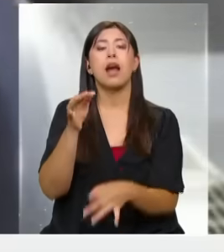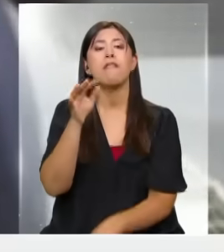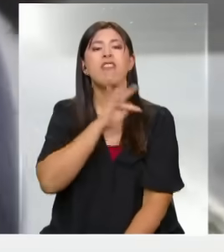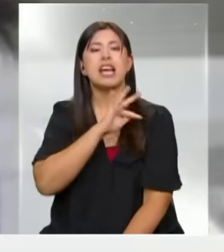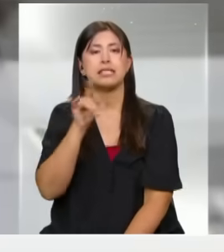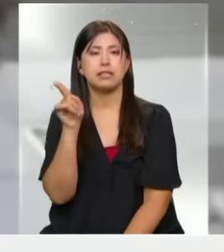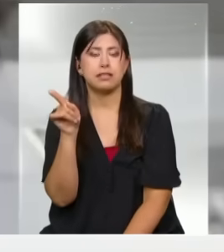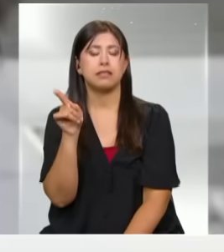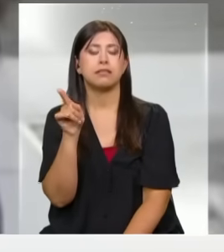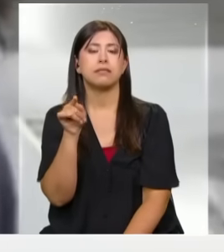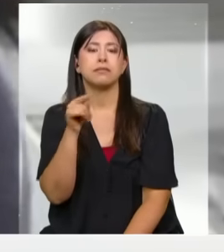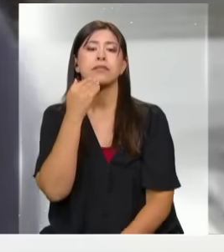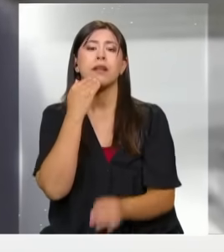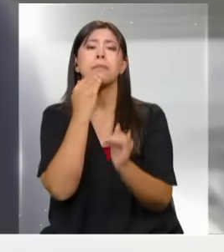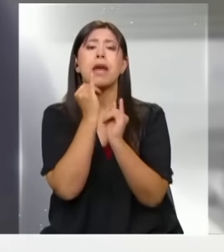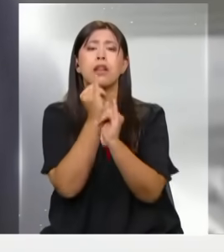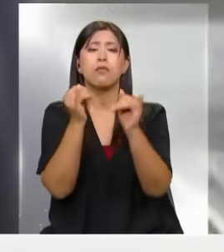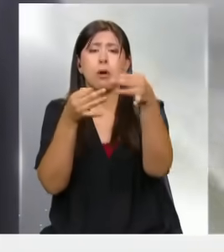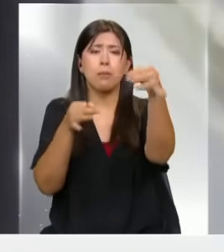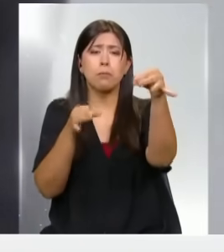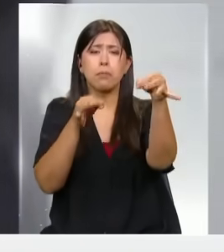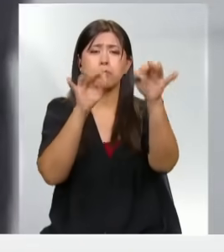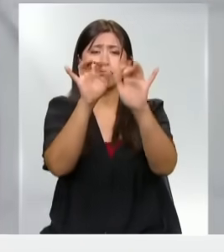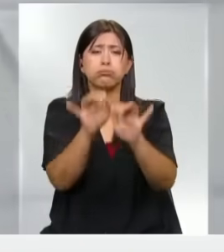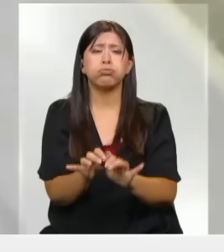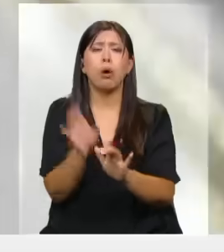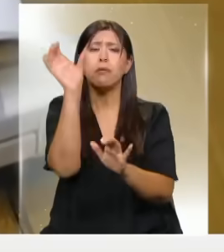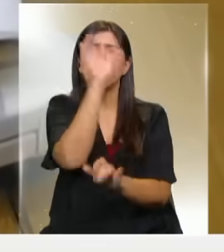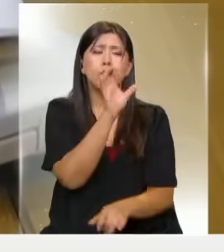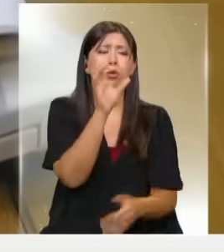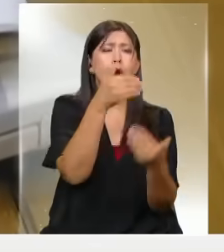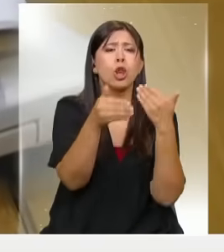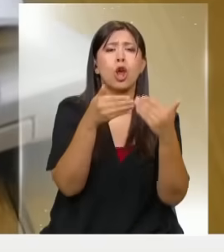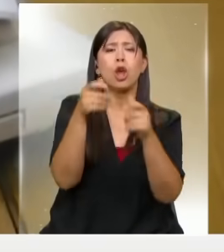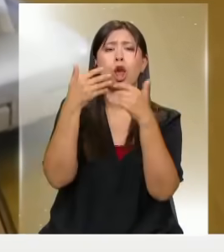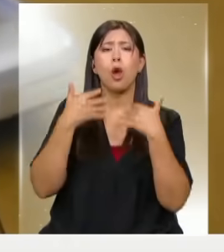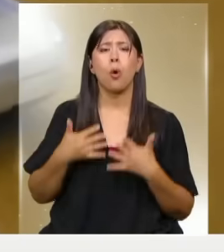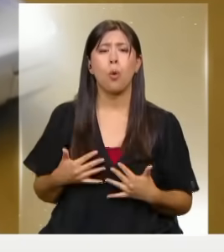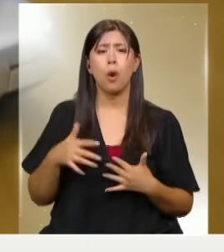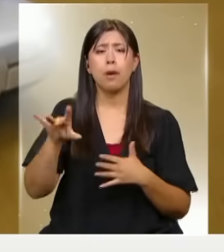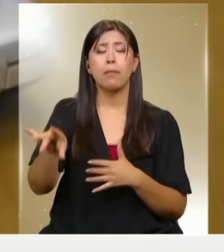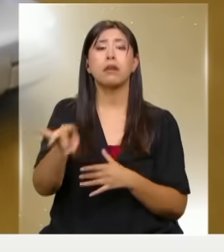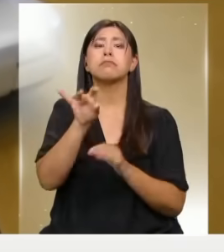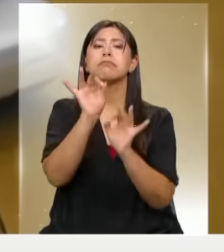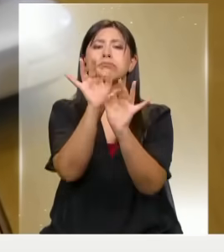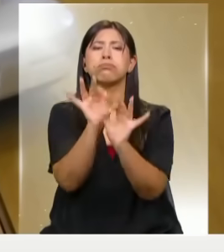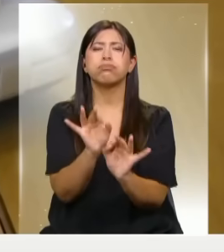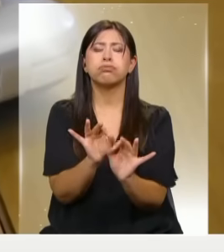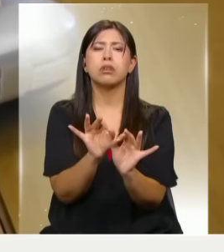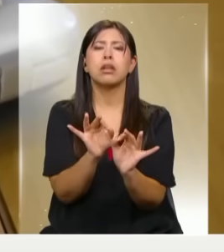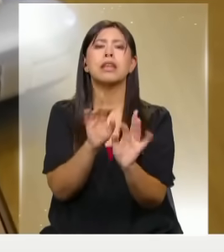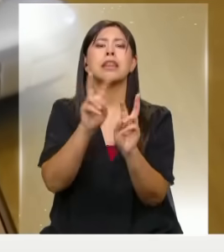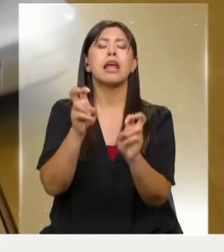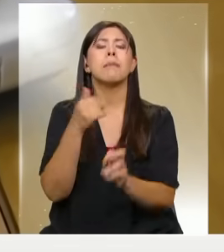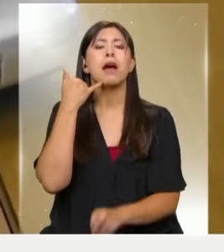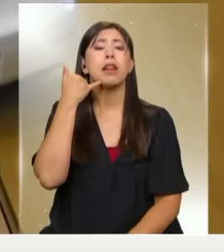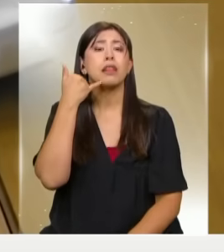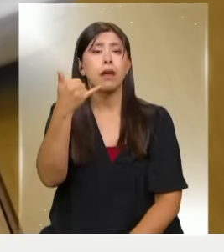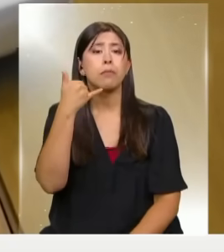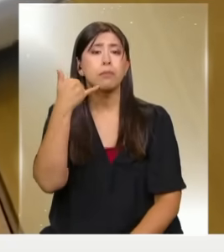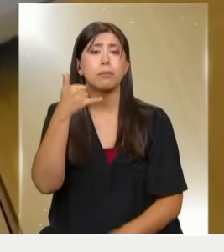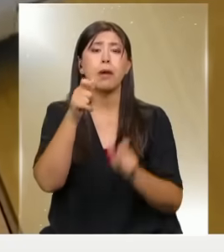Tourist. Además del informe detallado de cada lugar donde se buscó el cuerpo de Narumi, entregó los detalles sobre las conexiones telefónicas